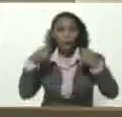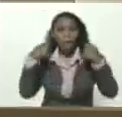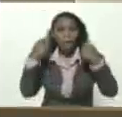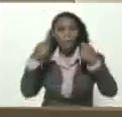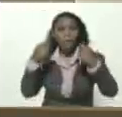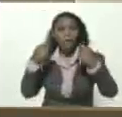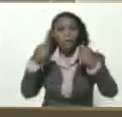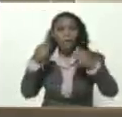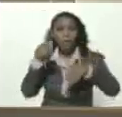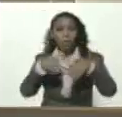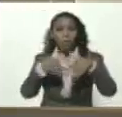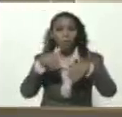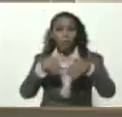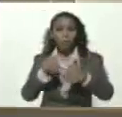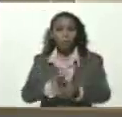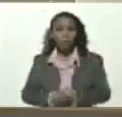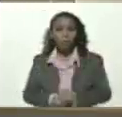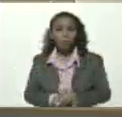electoral.